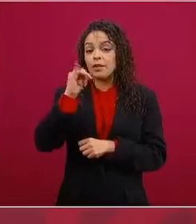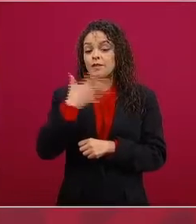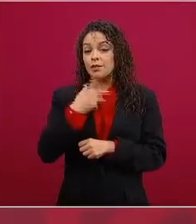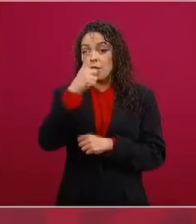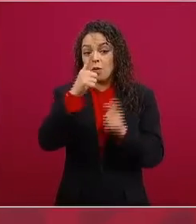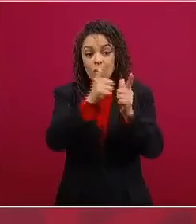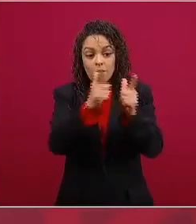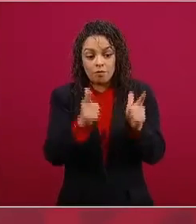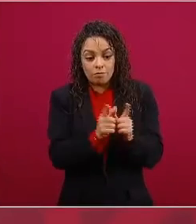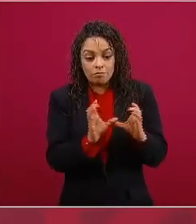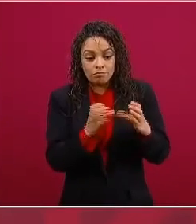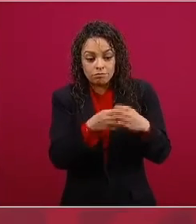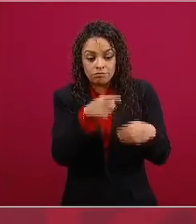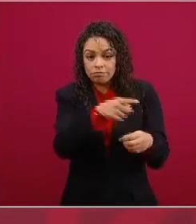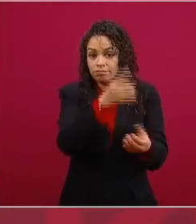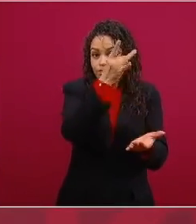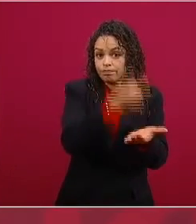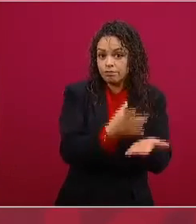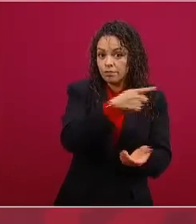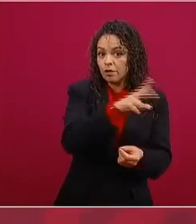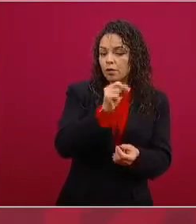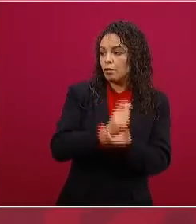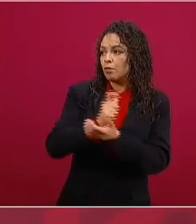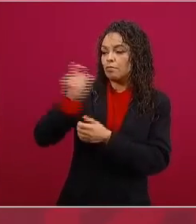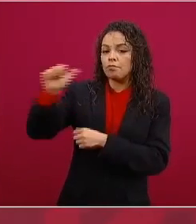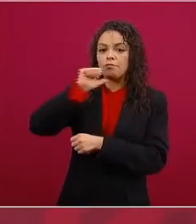no pagaba impuesto.